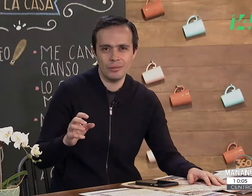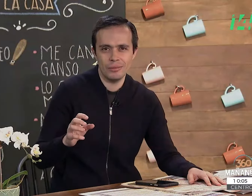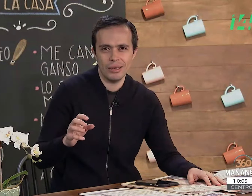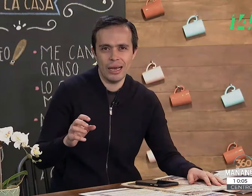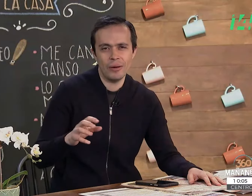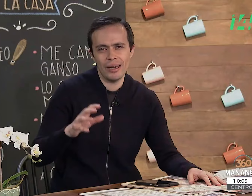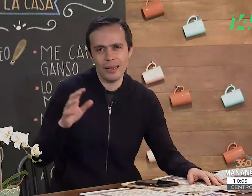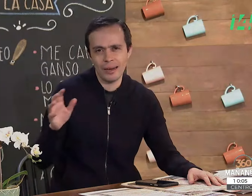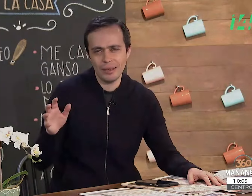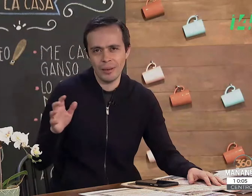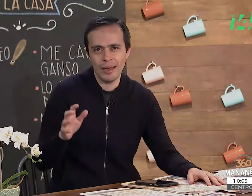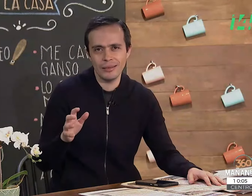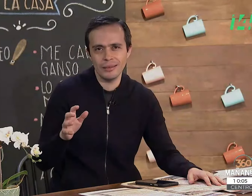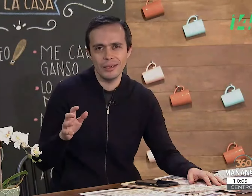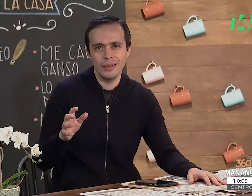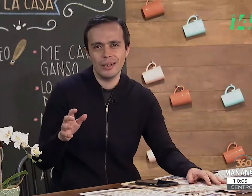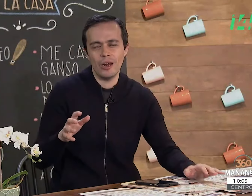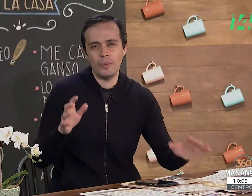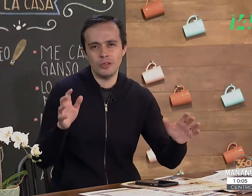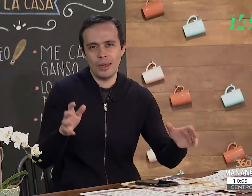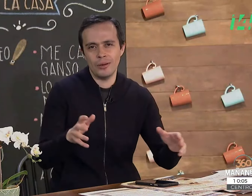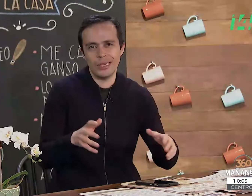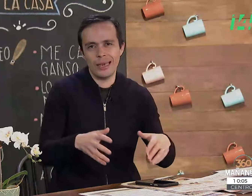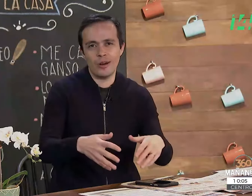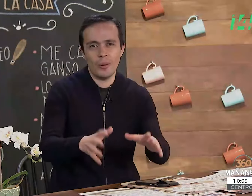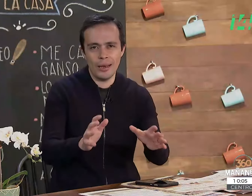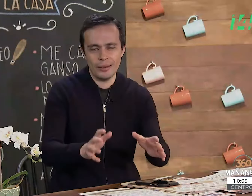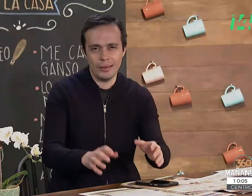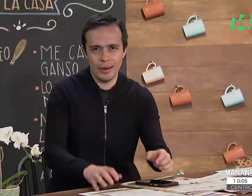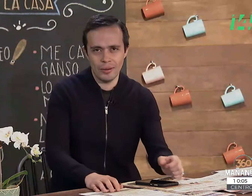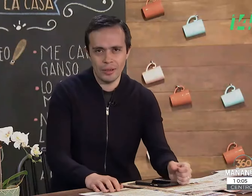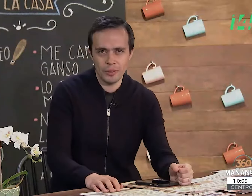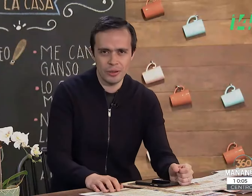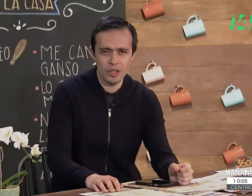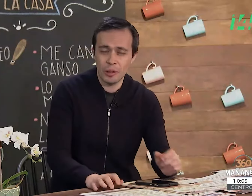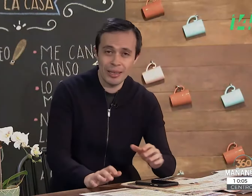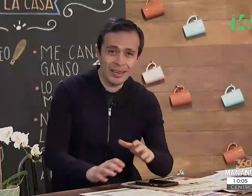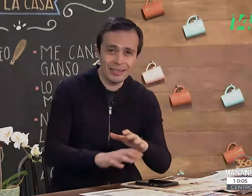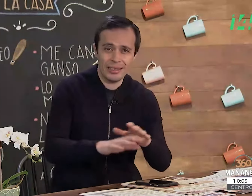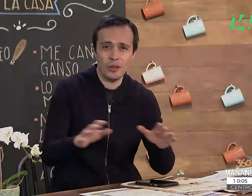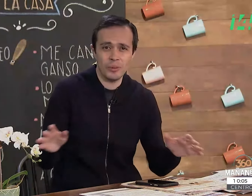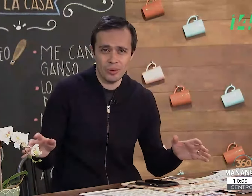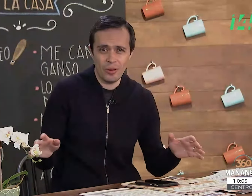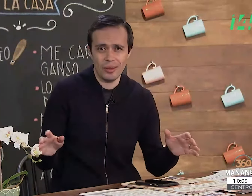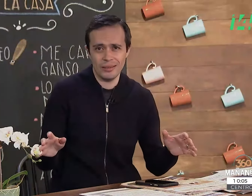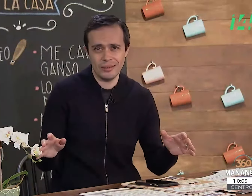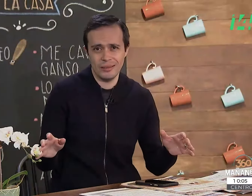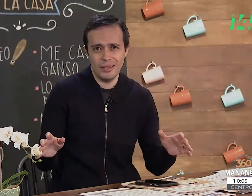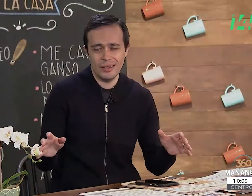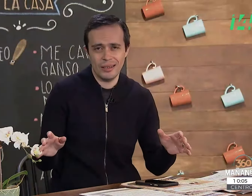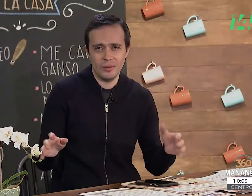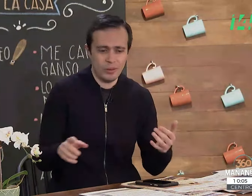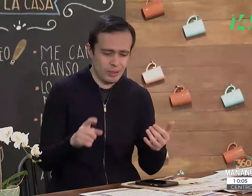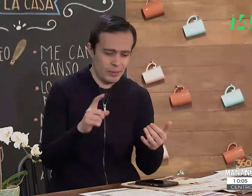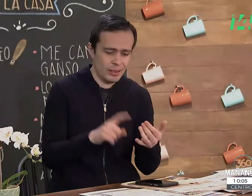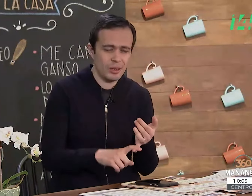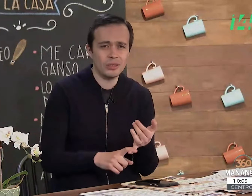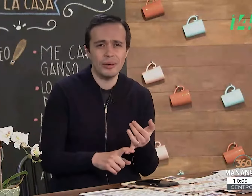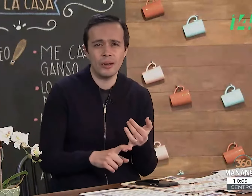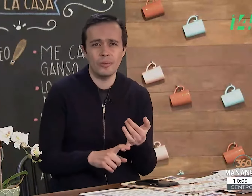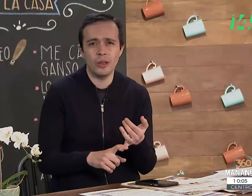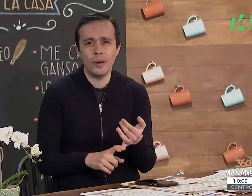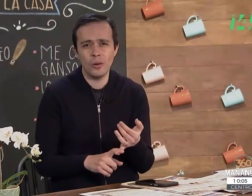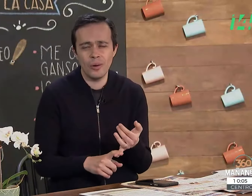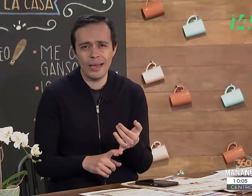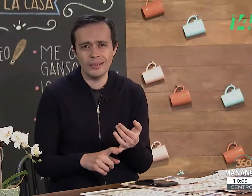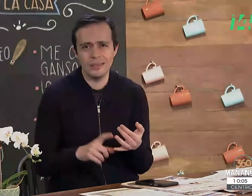administración ahora la narrativa es que López Obrador se quiere robar el dinero de los pensionados pero han transitado por todas que supuestamente no